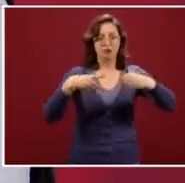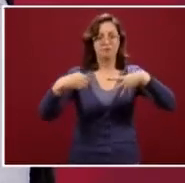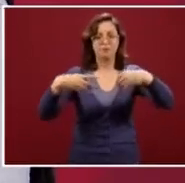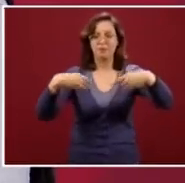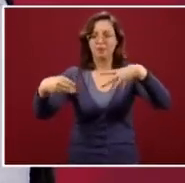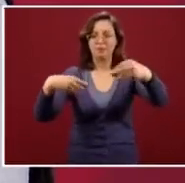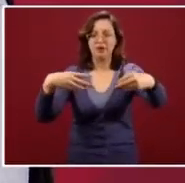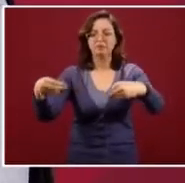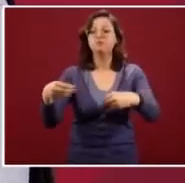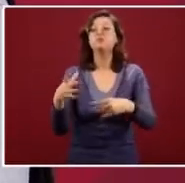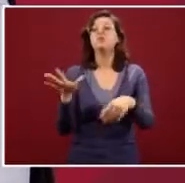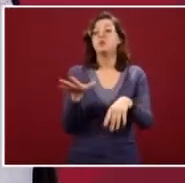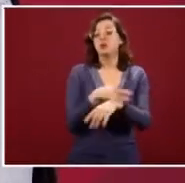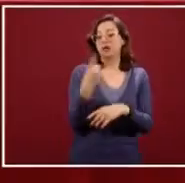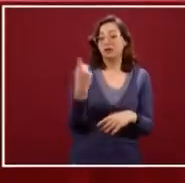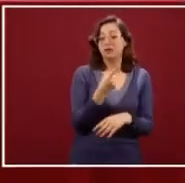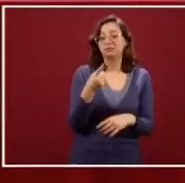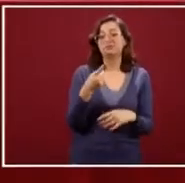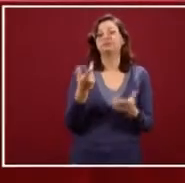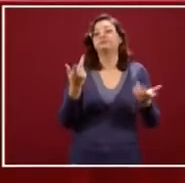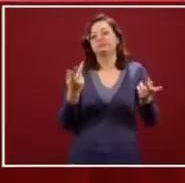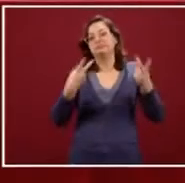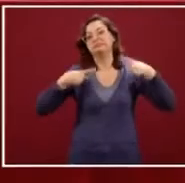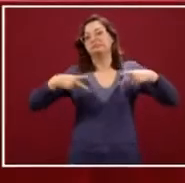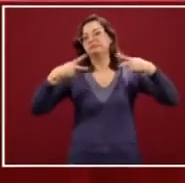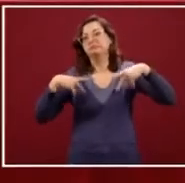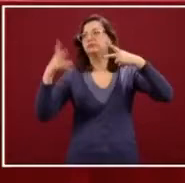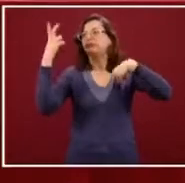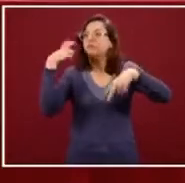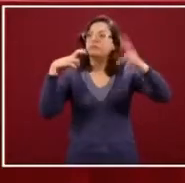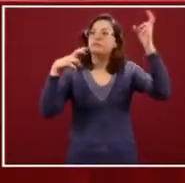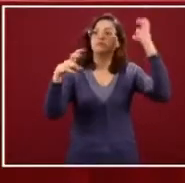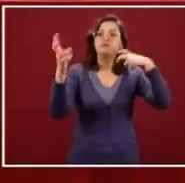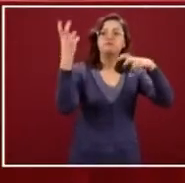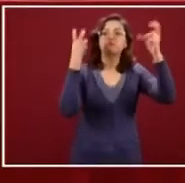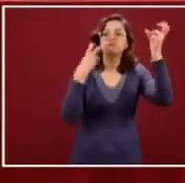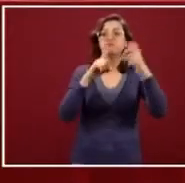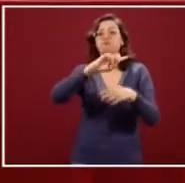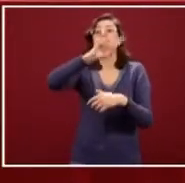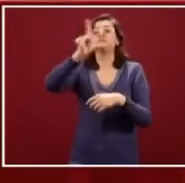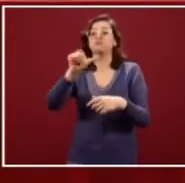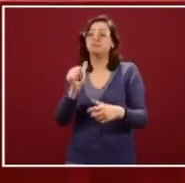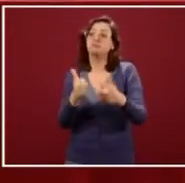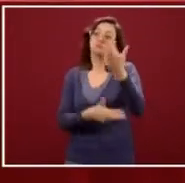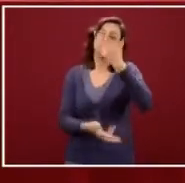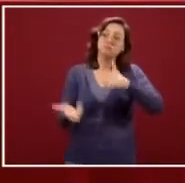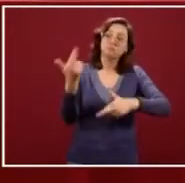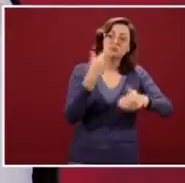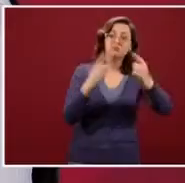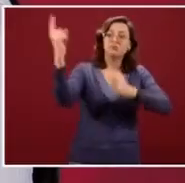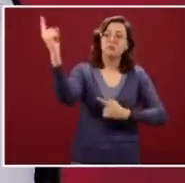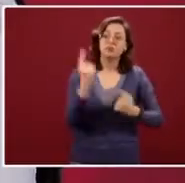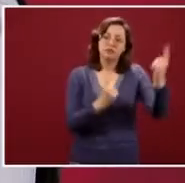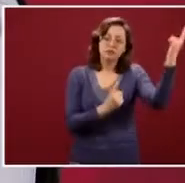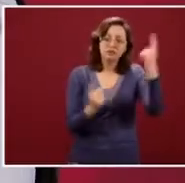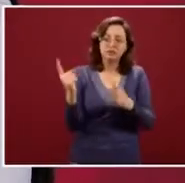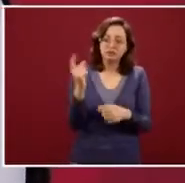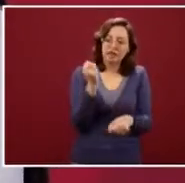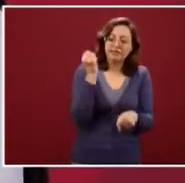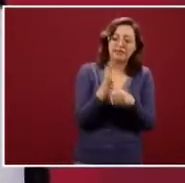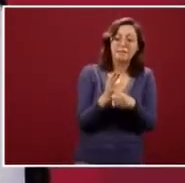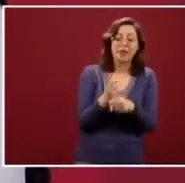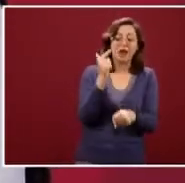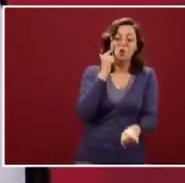el ingreso del virus a nuestro país, porque a través de la identificación oportuna de un caso importado, esto permitía poner